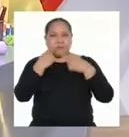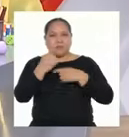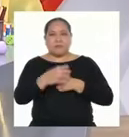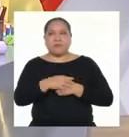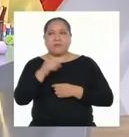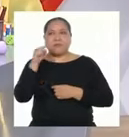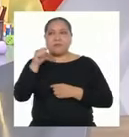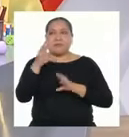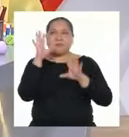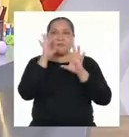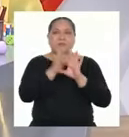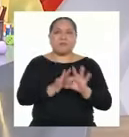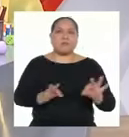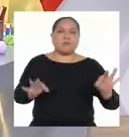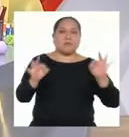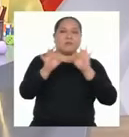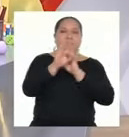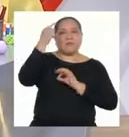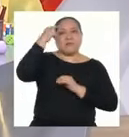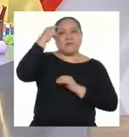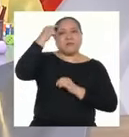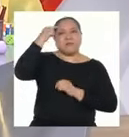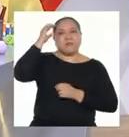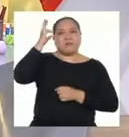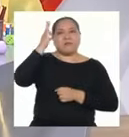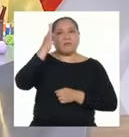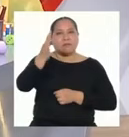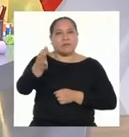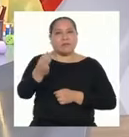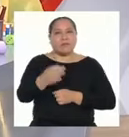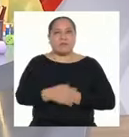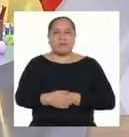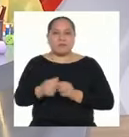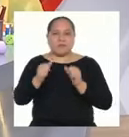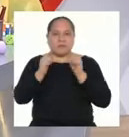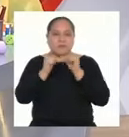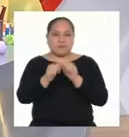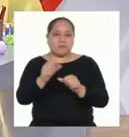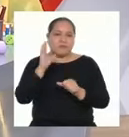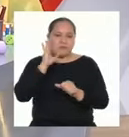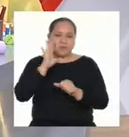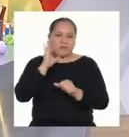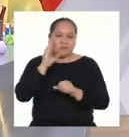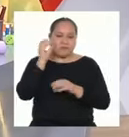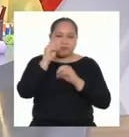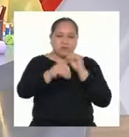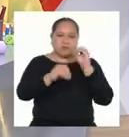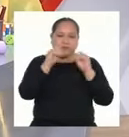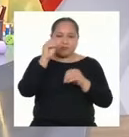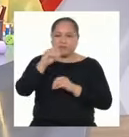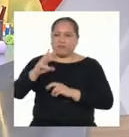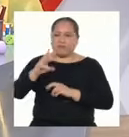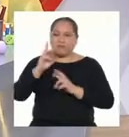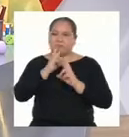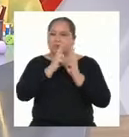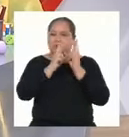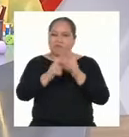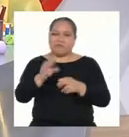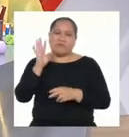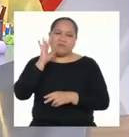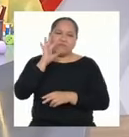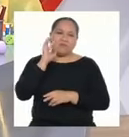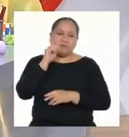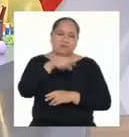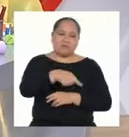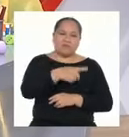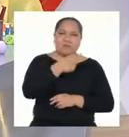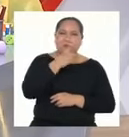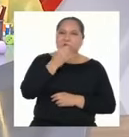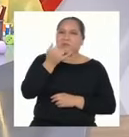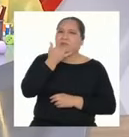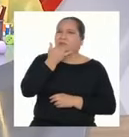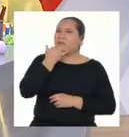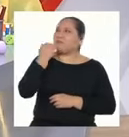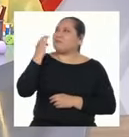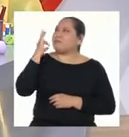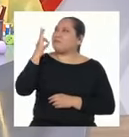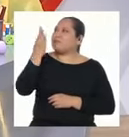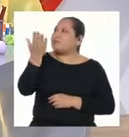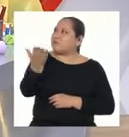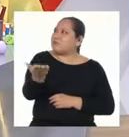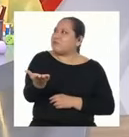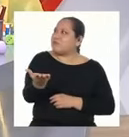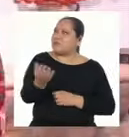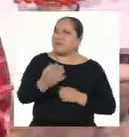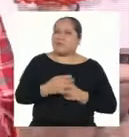que es crucial que pensemos en nuestro futuro. Si seguimos contaminando nuestros ríos y aguas, ¿qué sucederá con las